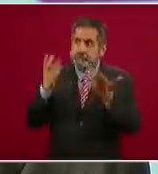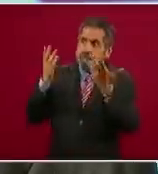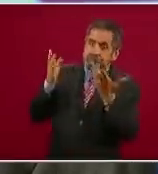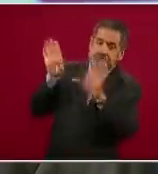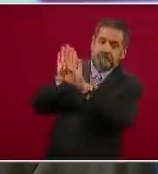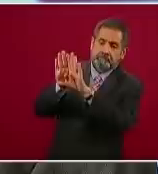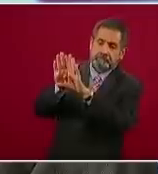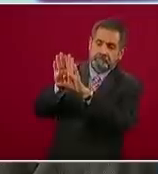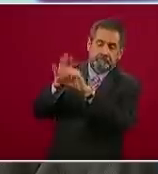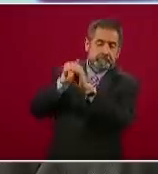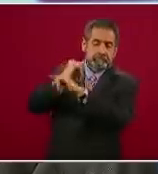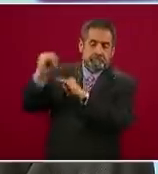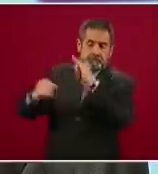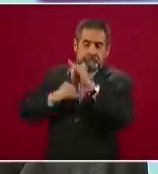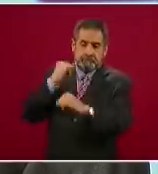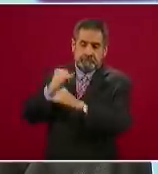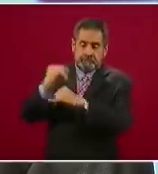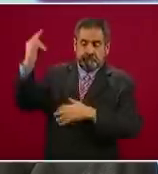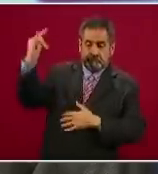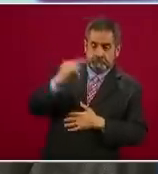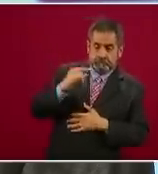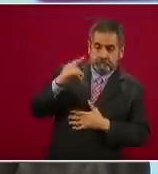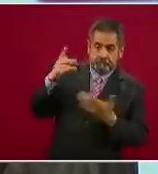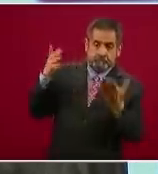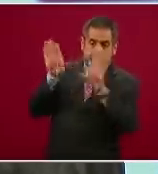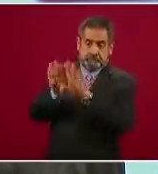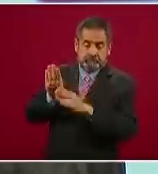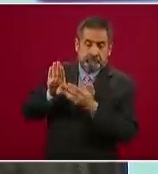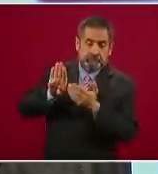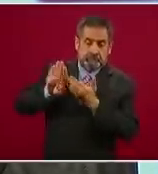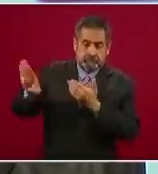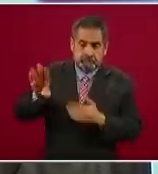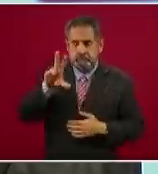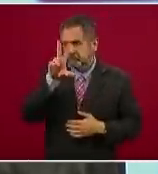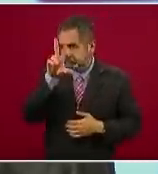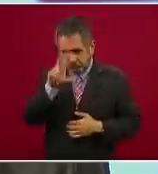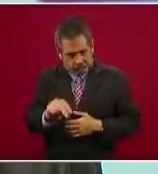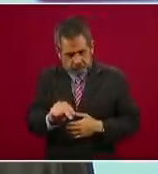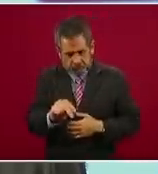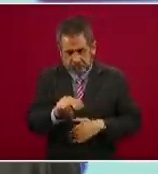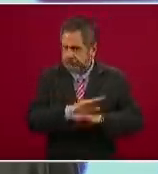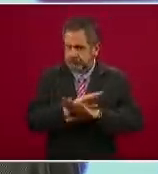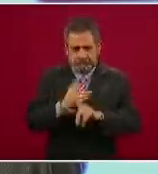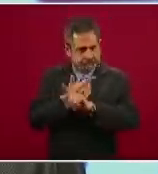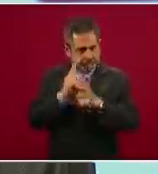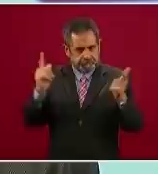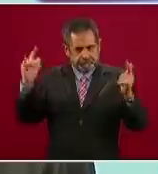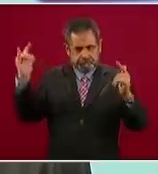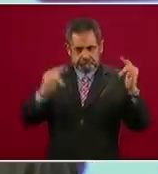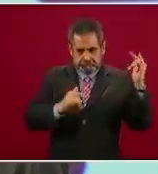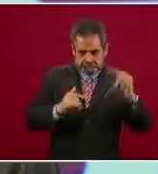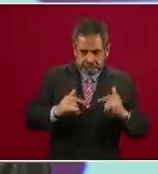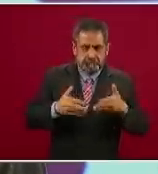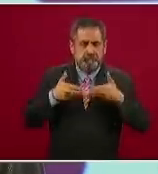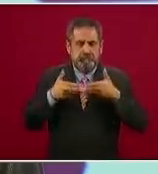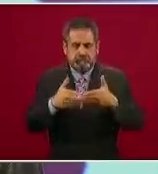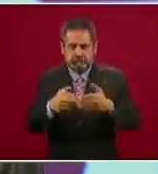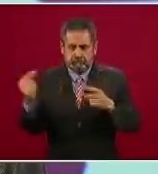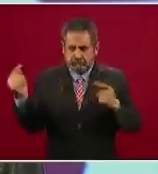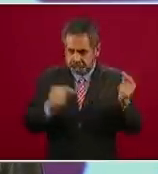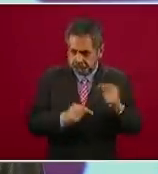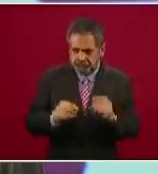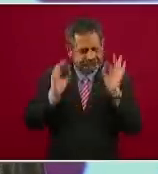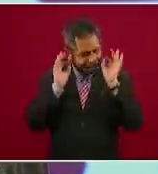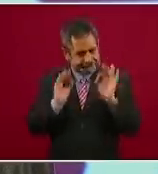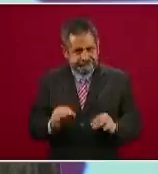los viajes internacionales hacia México, ni cerrar fronteras, ni cerrar puertos marítimos. Estas medidas